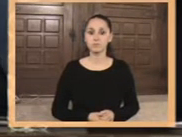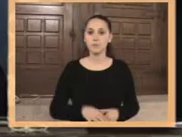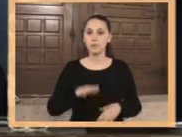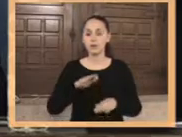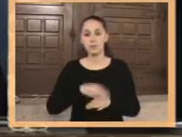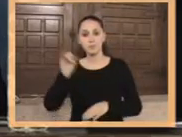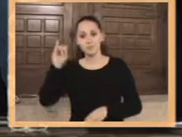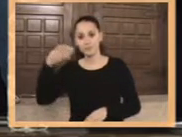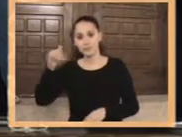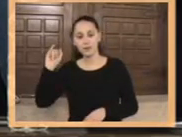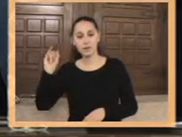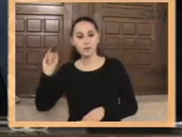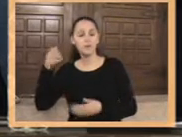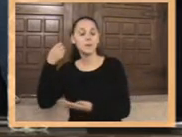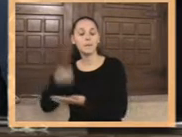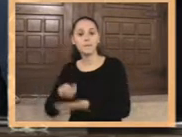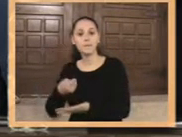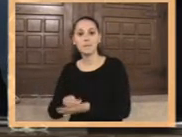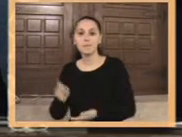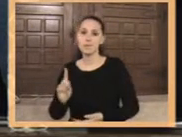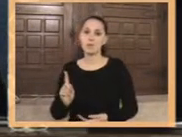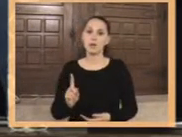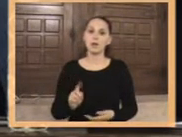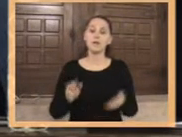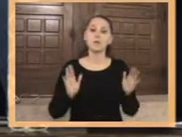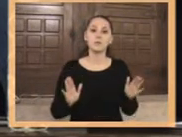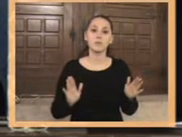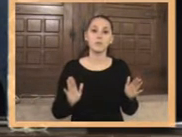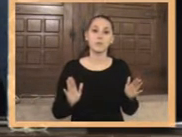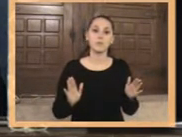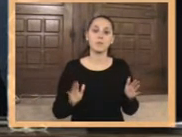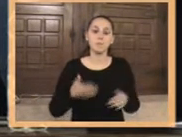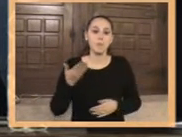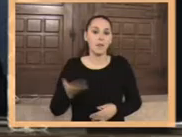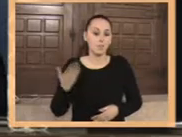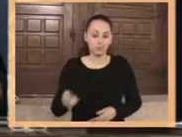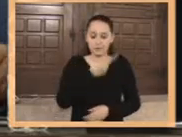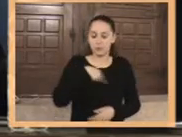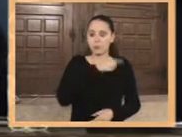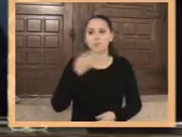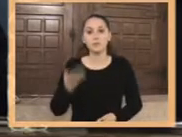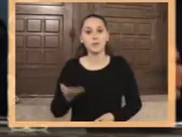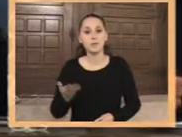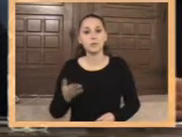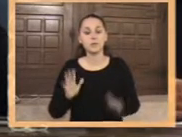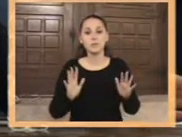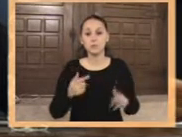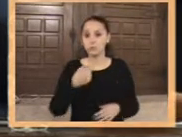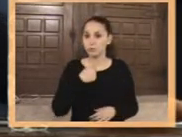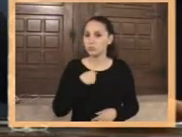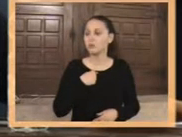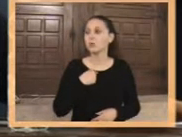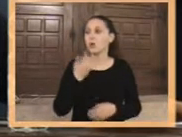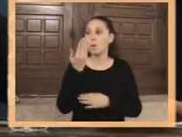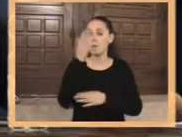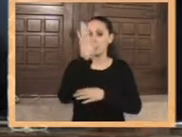IBI, pues evidentemente fue un balón de oxígeno muy importante para todos nosotros. Saben ustedes que no solo yo presentar